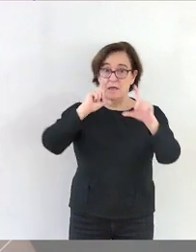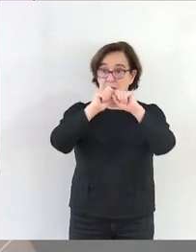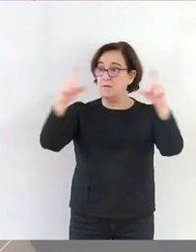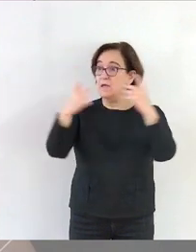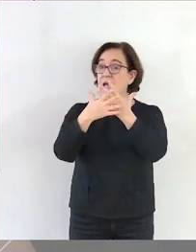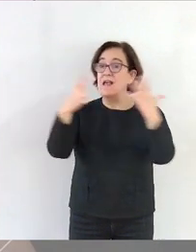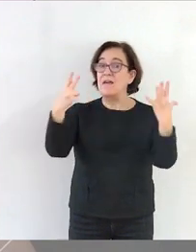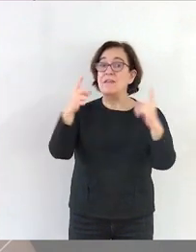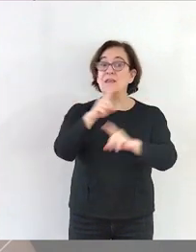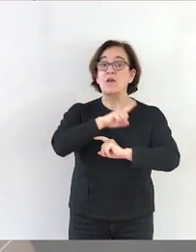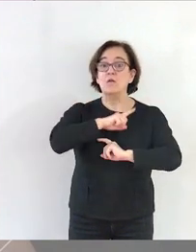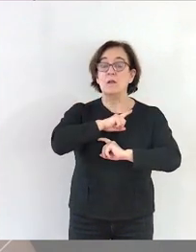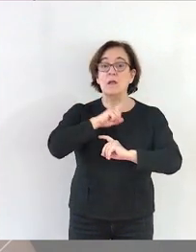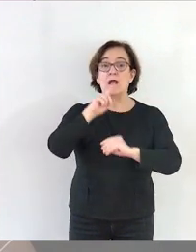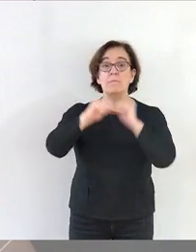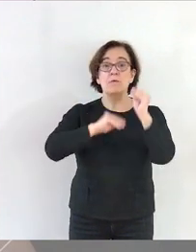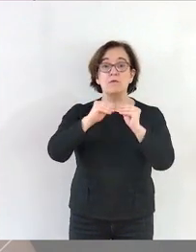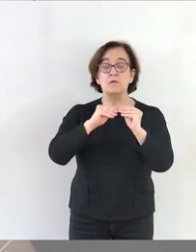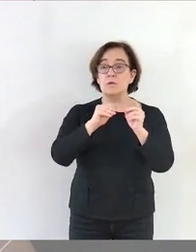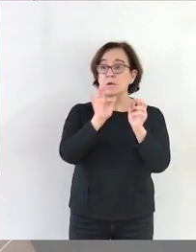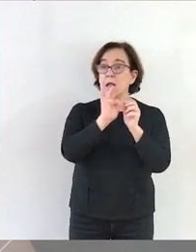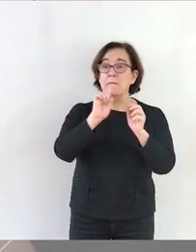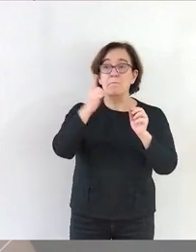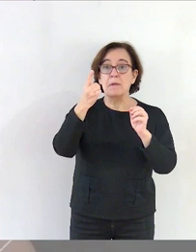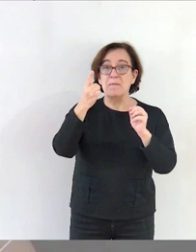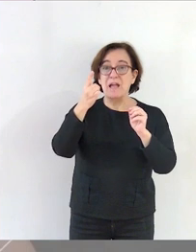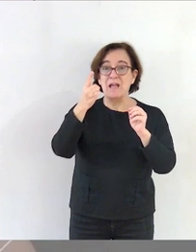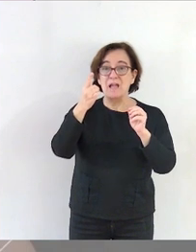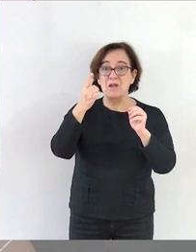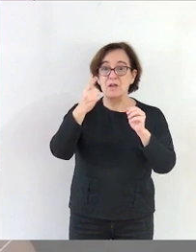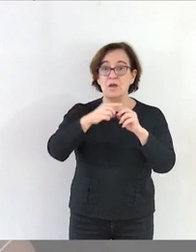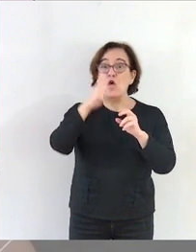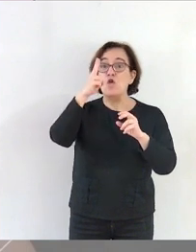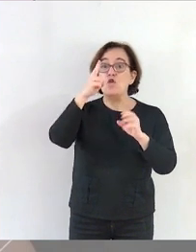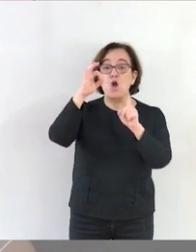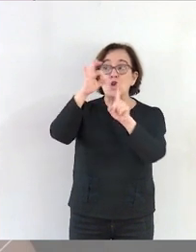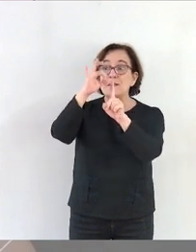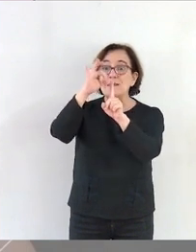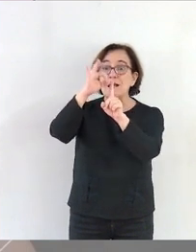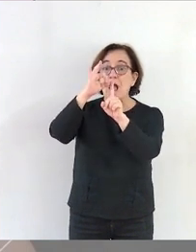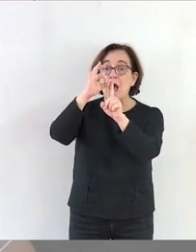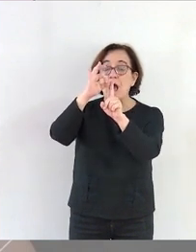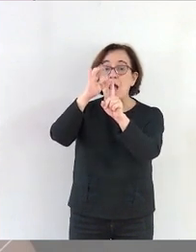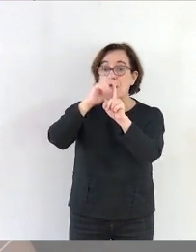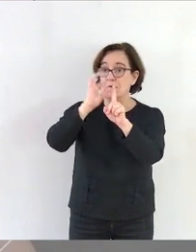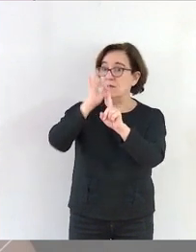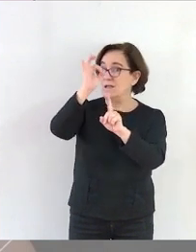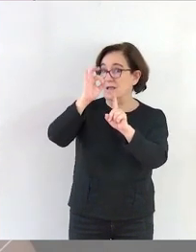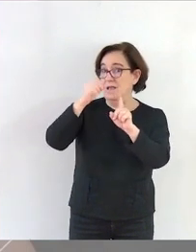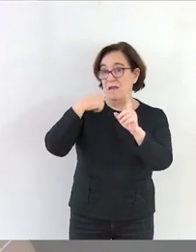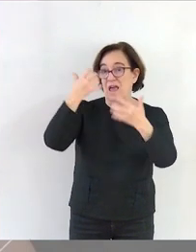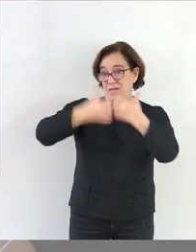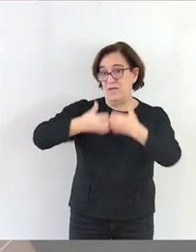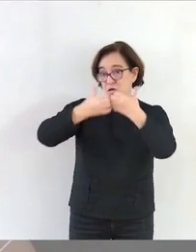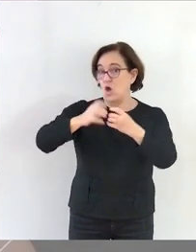17 de noviembre hemos pasado por primera vez de 2s grados por encima del nivel p Industrial no quiere decir que estemos